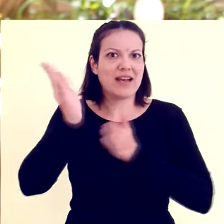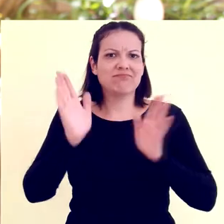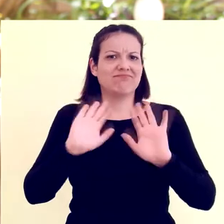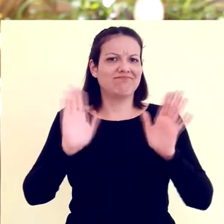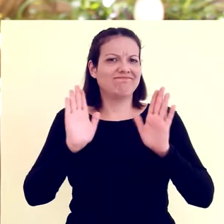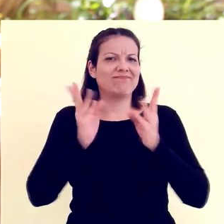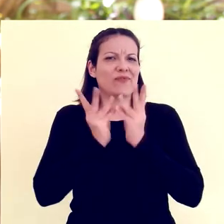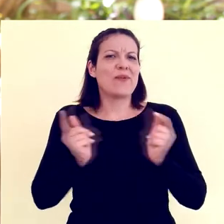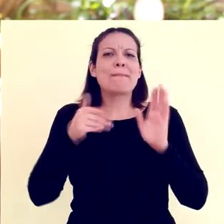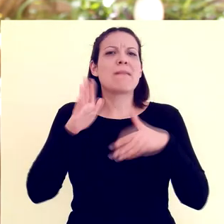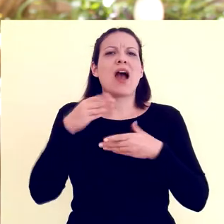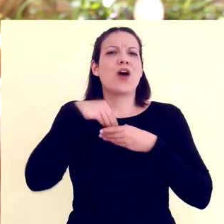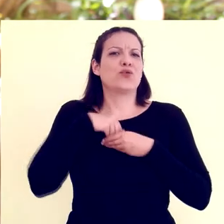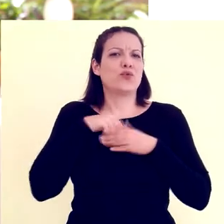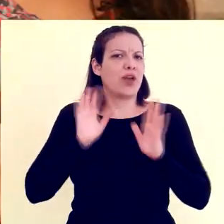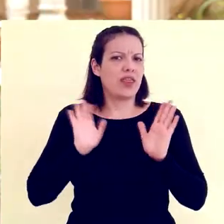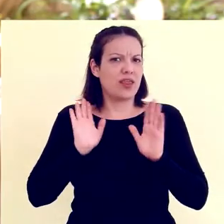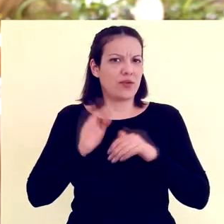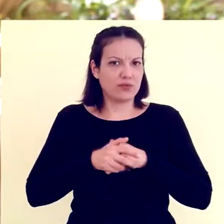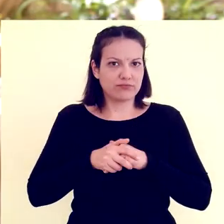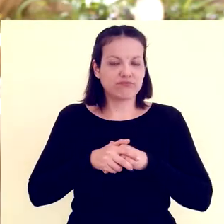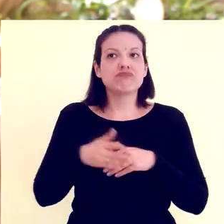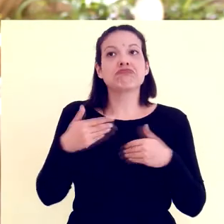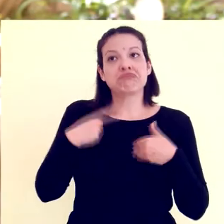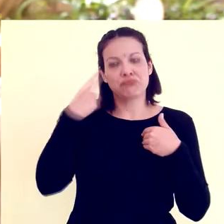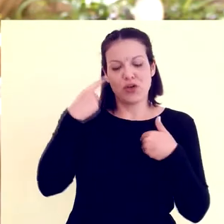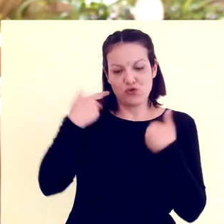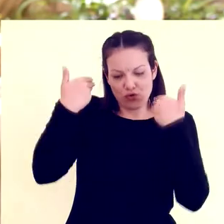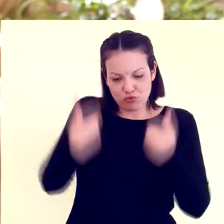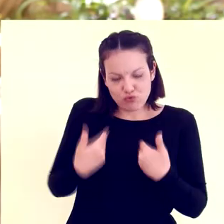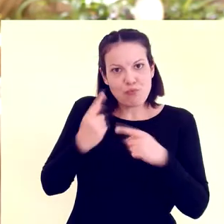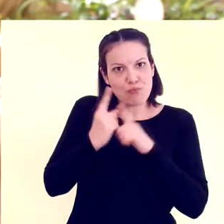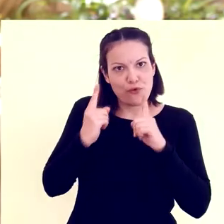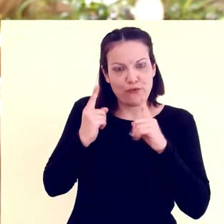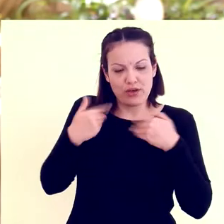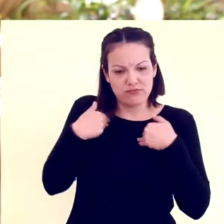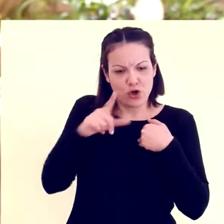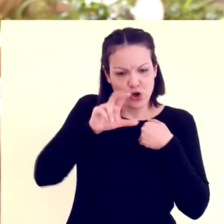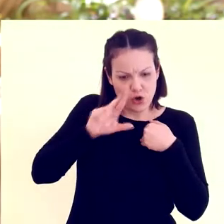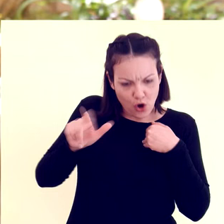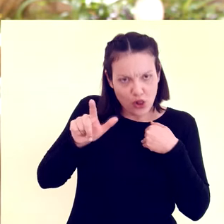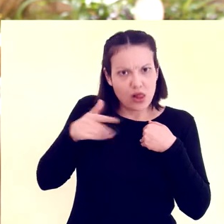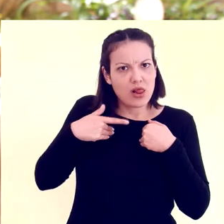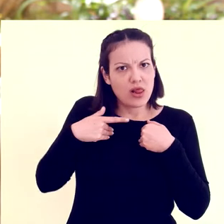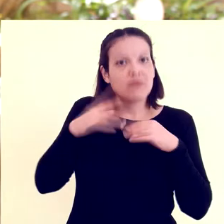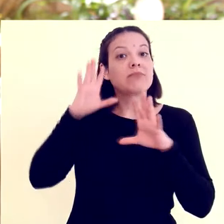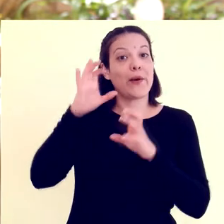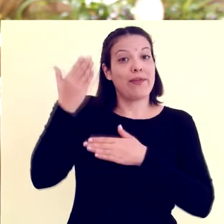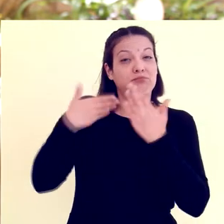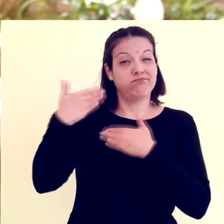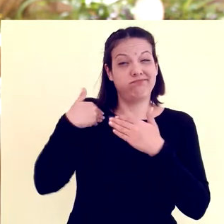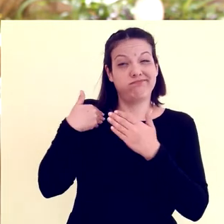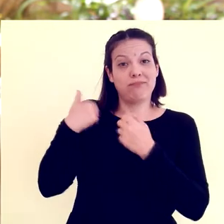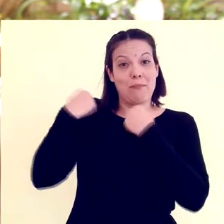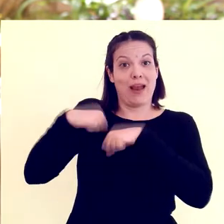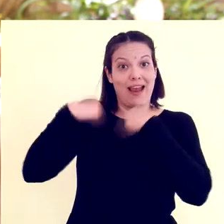que es algo más subjetivo. Yo siempre me pienso como profe, siempre. Y me acuerdo que cuando hice